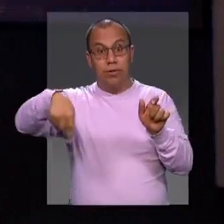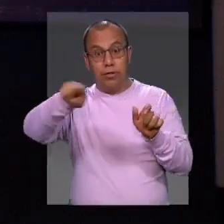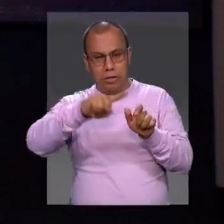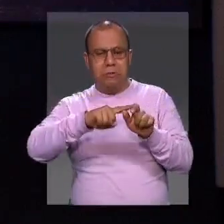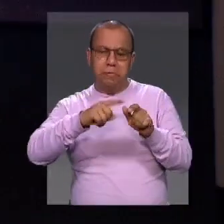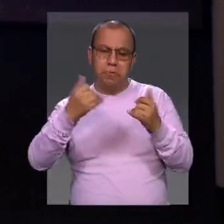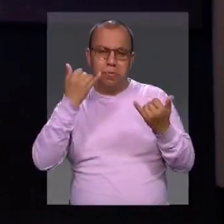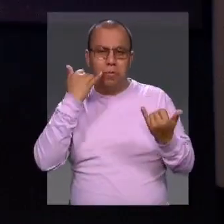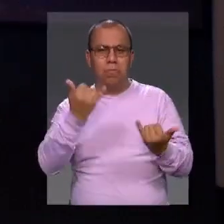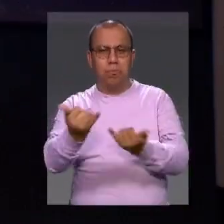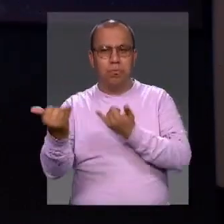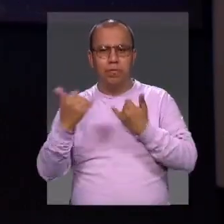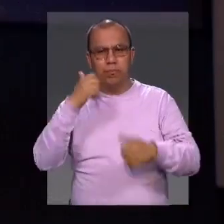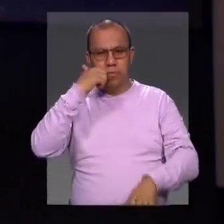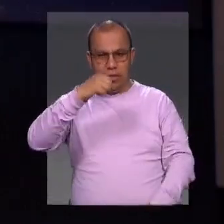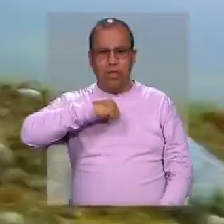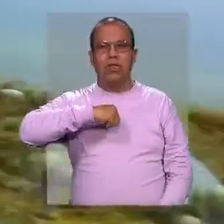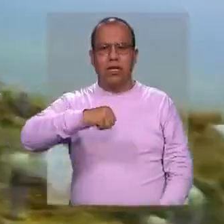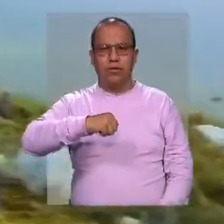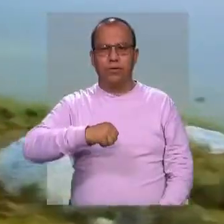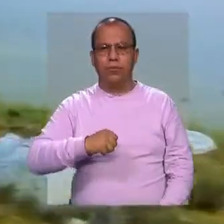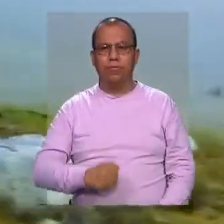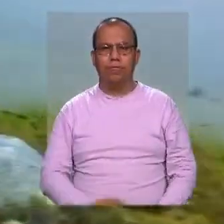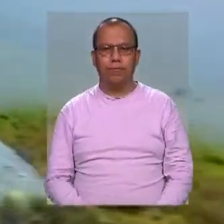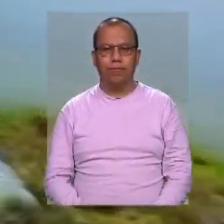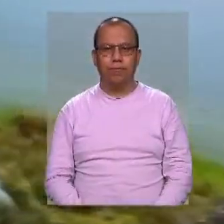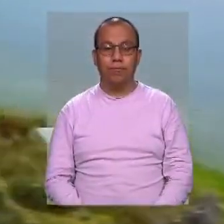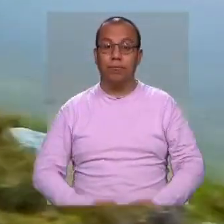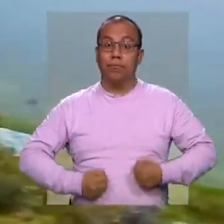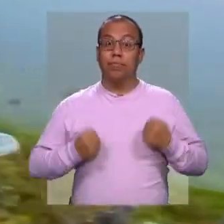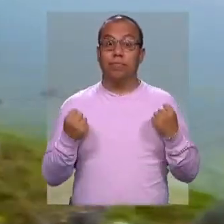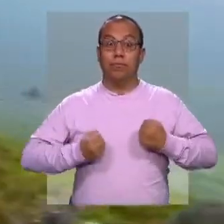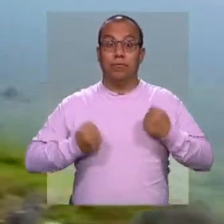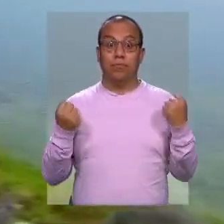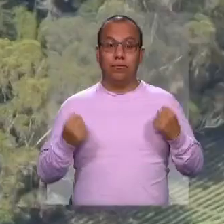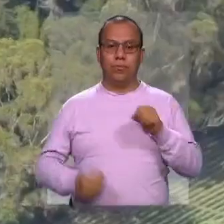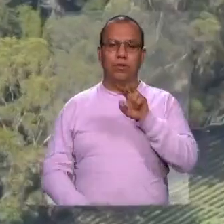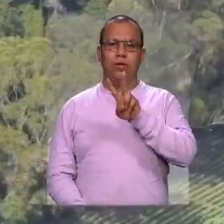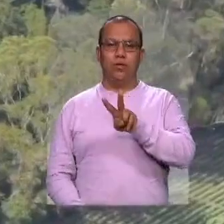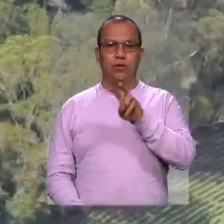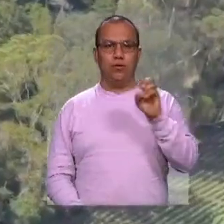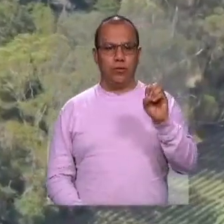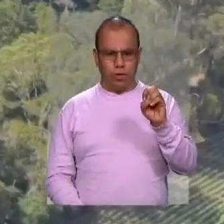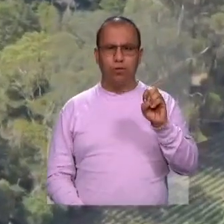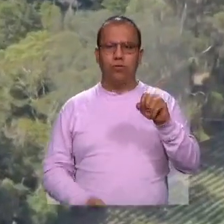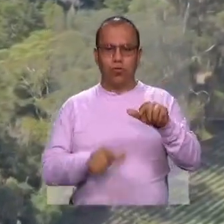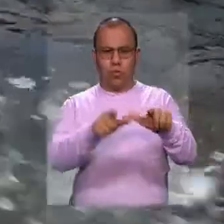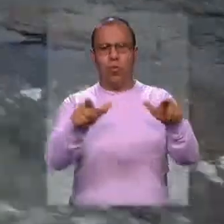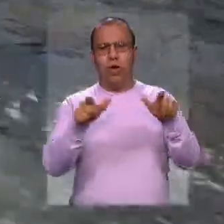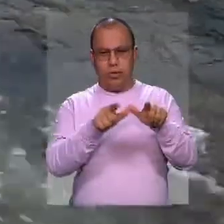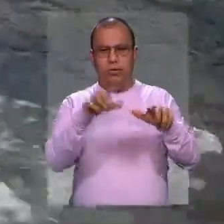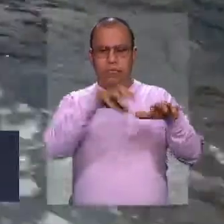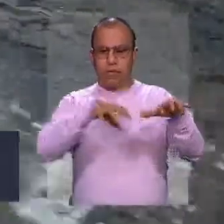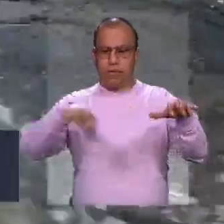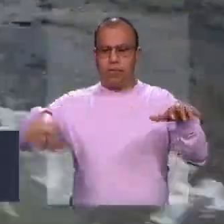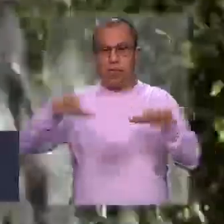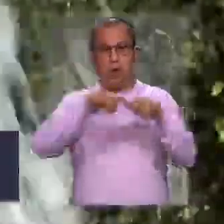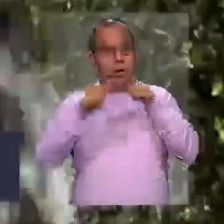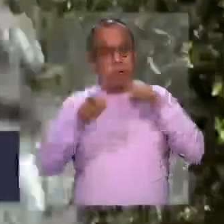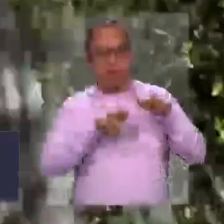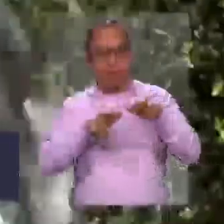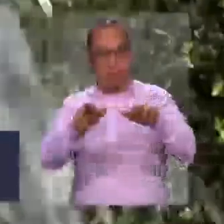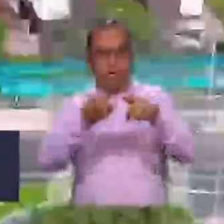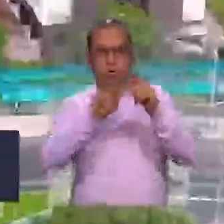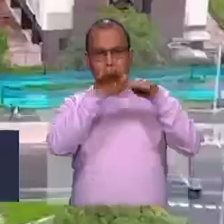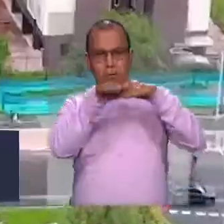Bogotá como sujetos de derechos. Bogotá cuenta con 200 cuerpos de agua distribuidos entre ríos,